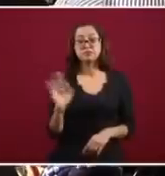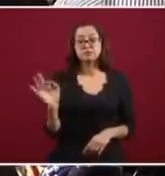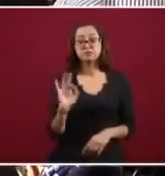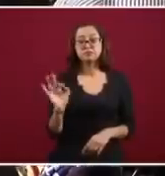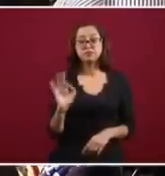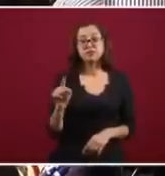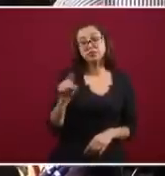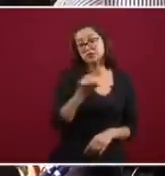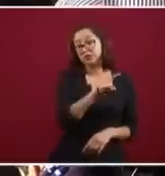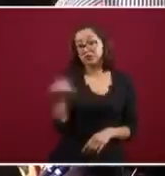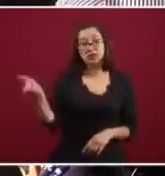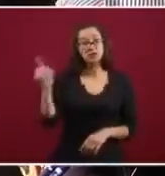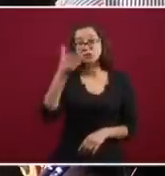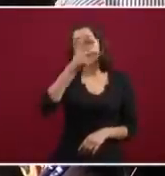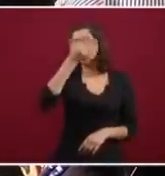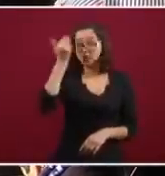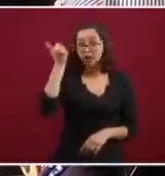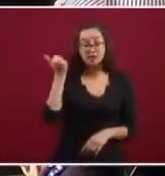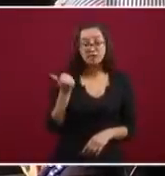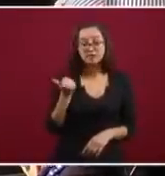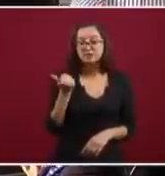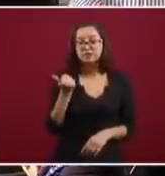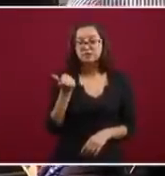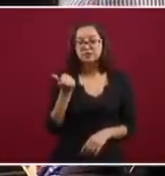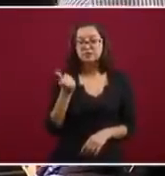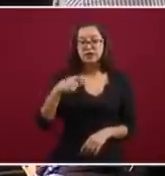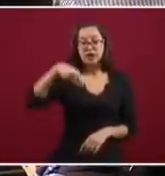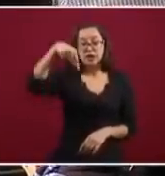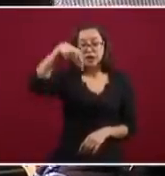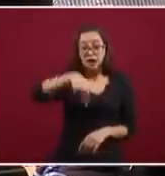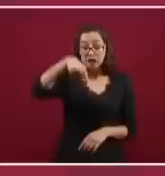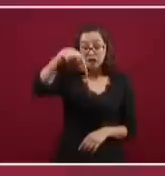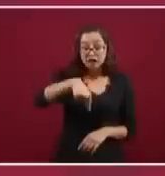no lo saben, de que no es aquí